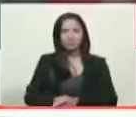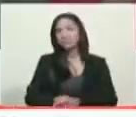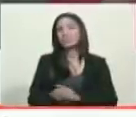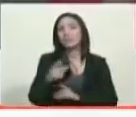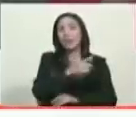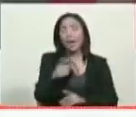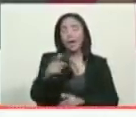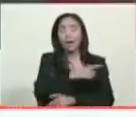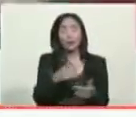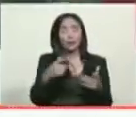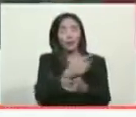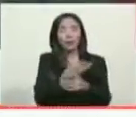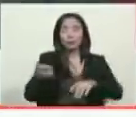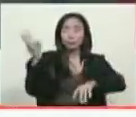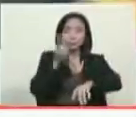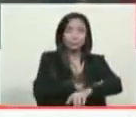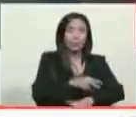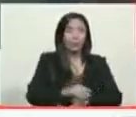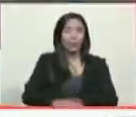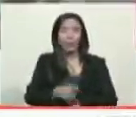salir con las tablas en la cabeza.